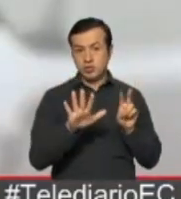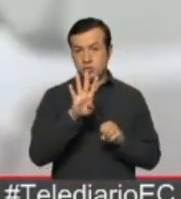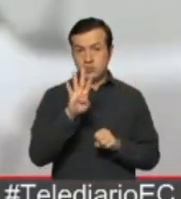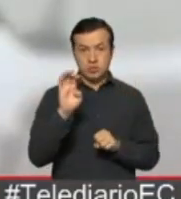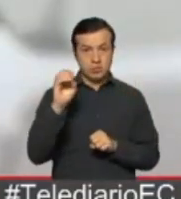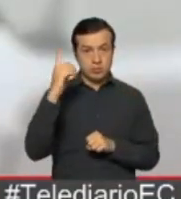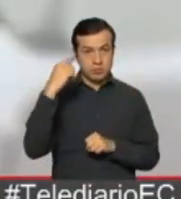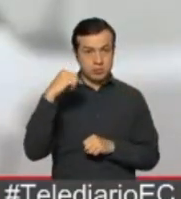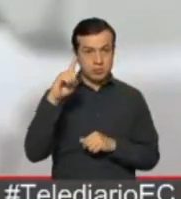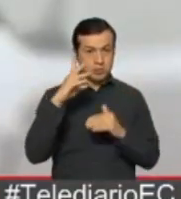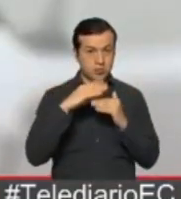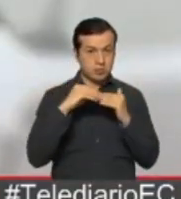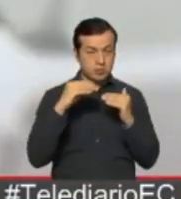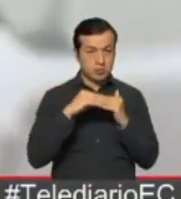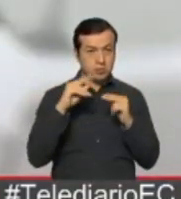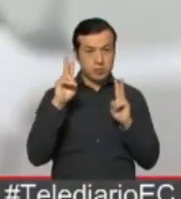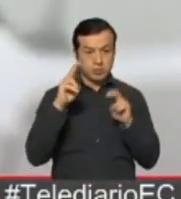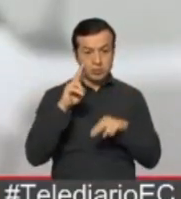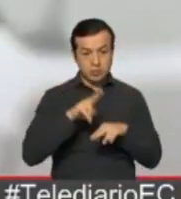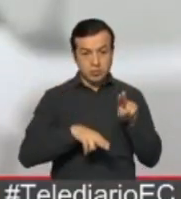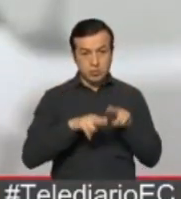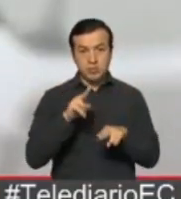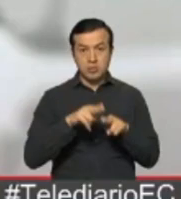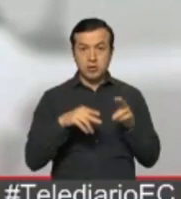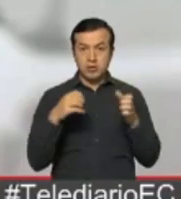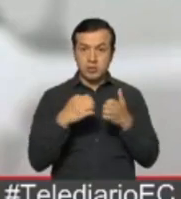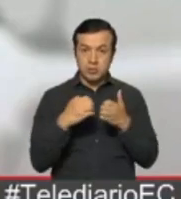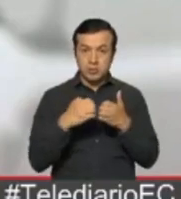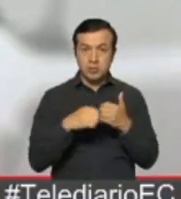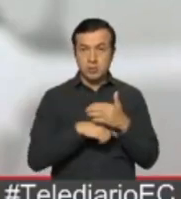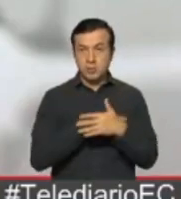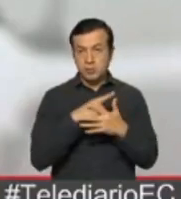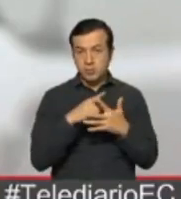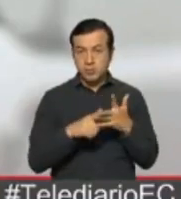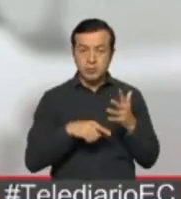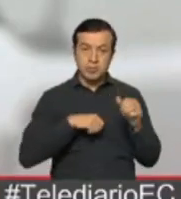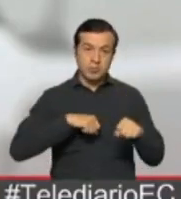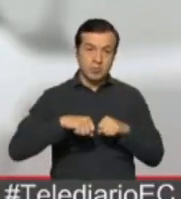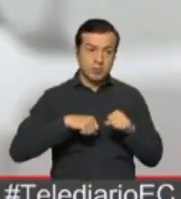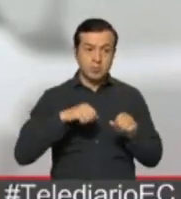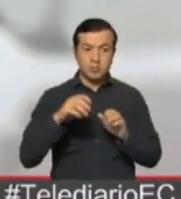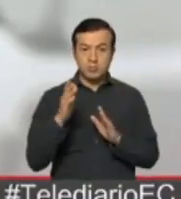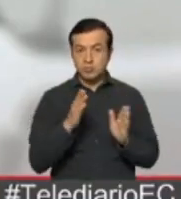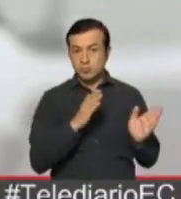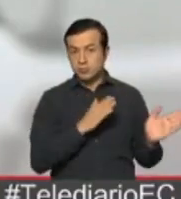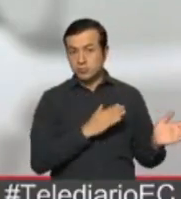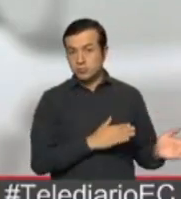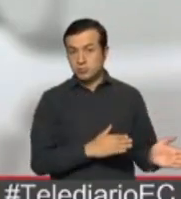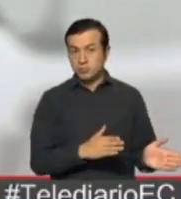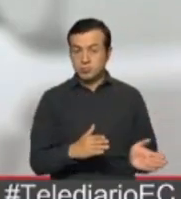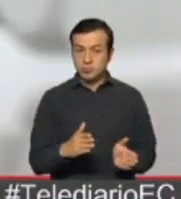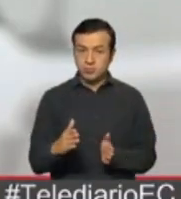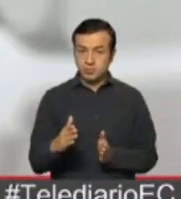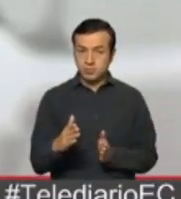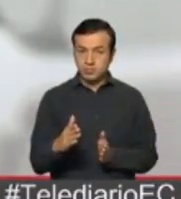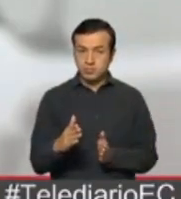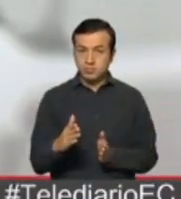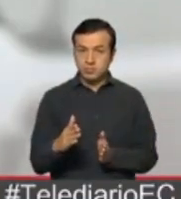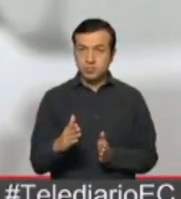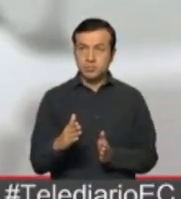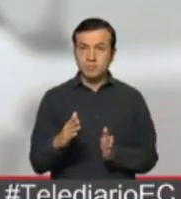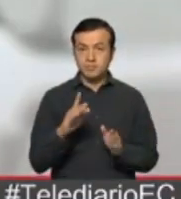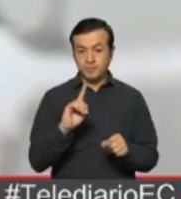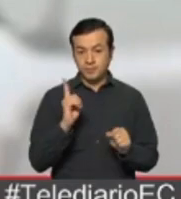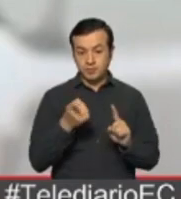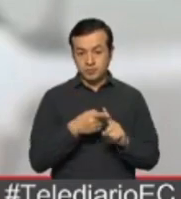sólo en infraestructura equipamiento sistemas operativos y en y para la fase